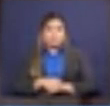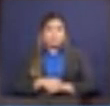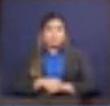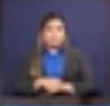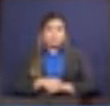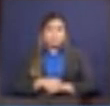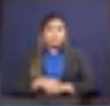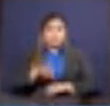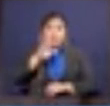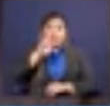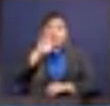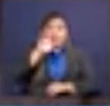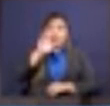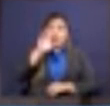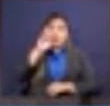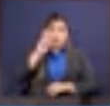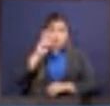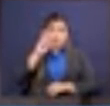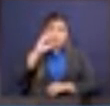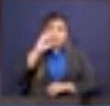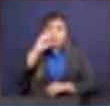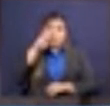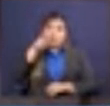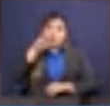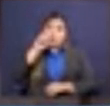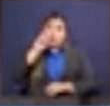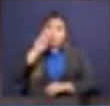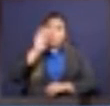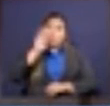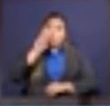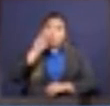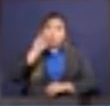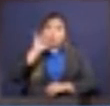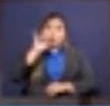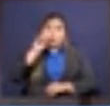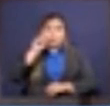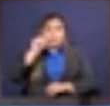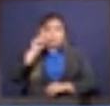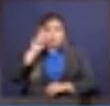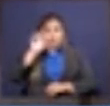Red de Oportunidades, que equivale a 40 balboas,